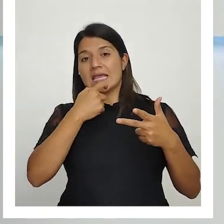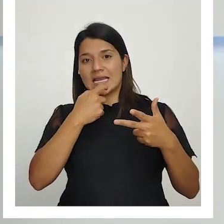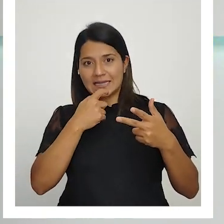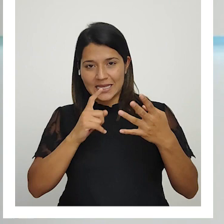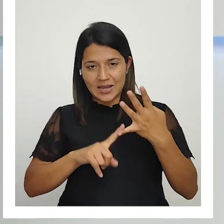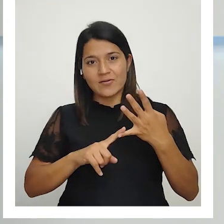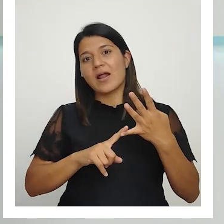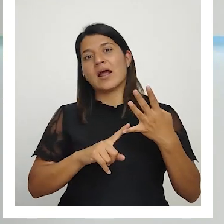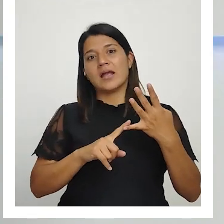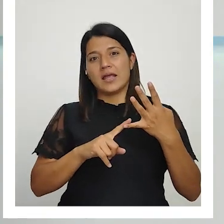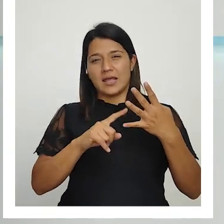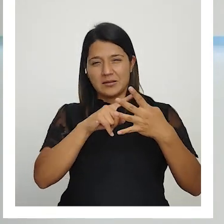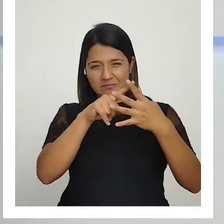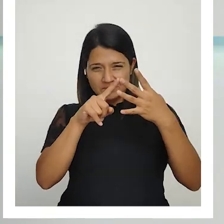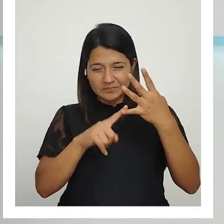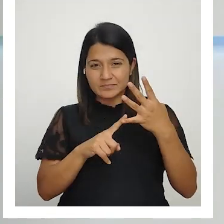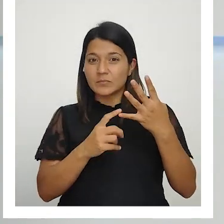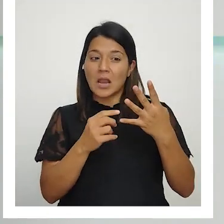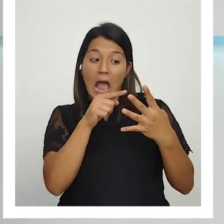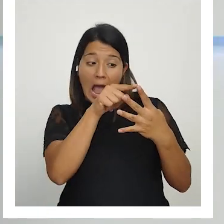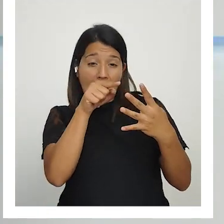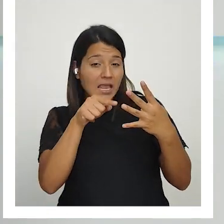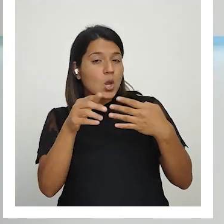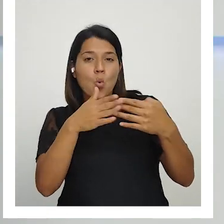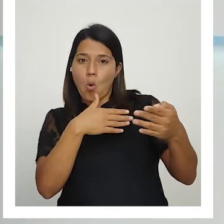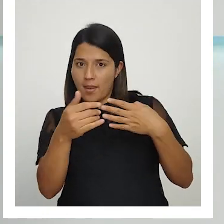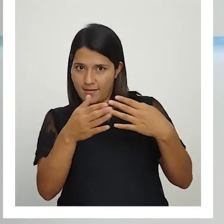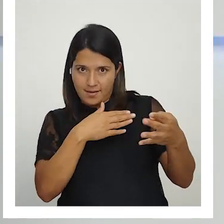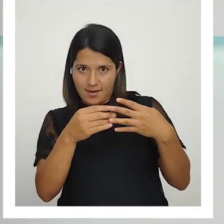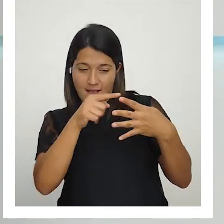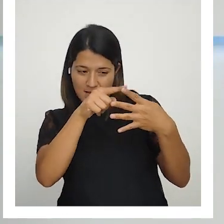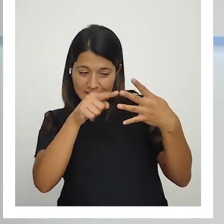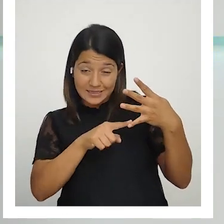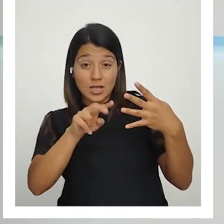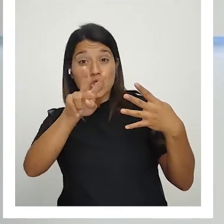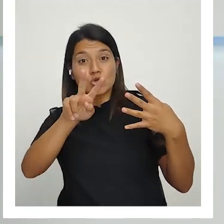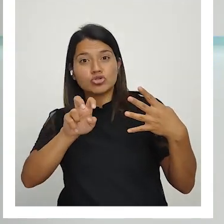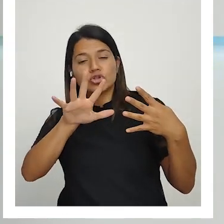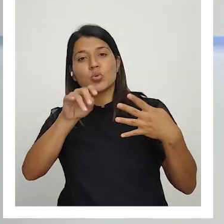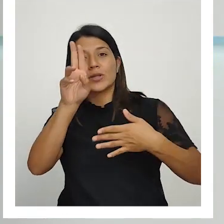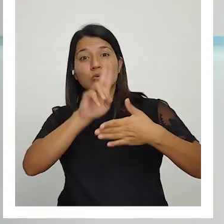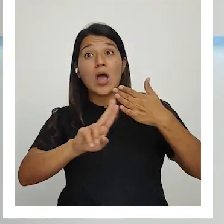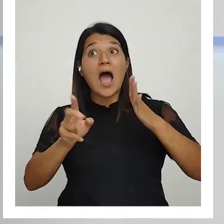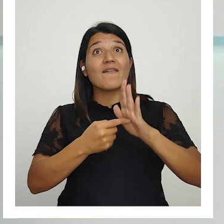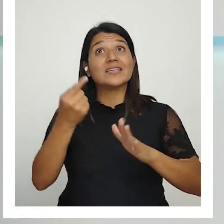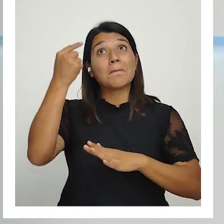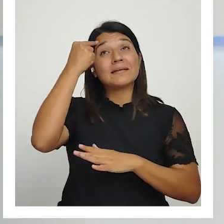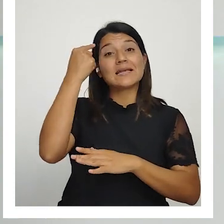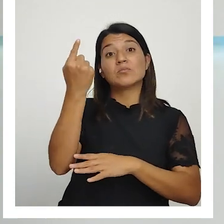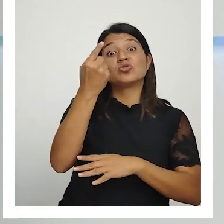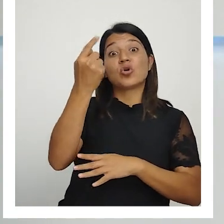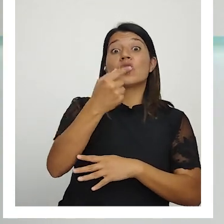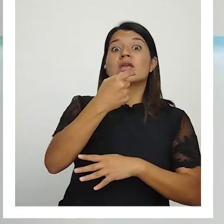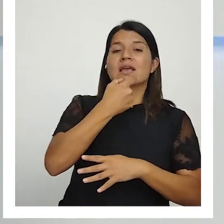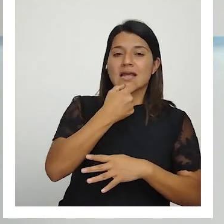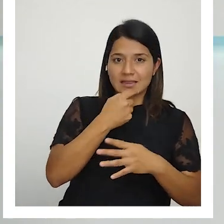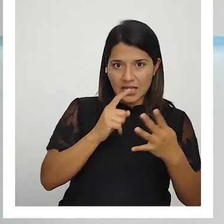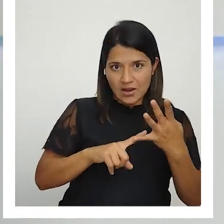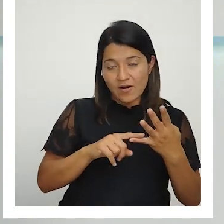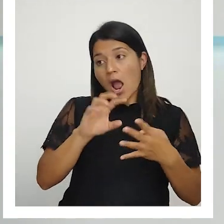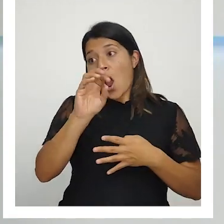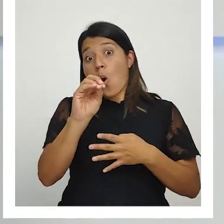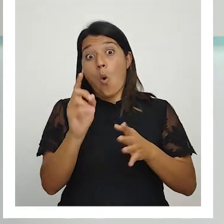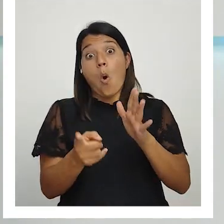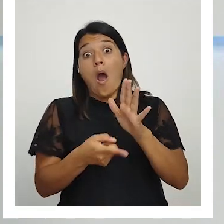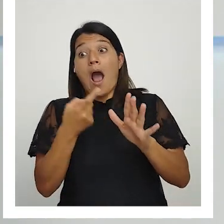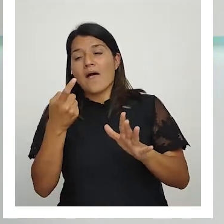Entonces es importante tenerlo en consideración porque a veces tenemos esa concepción de que es únicamente Inglaterra o tal vez se fijan únicamente en las universidades que